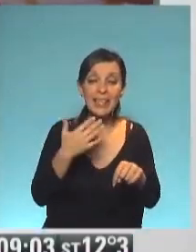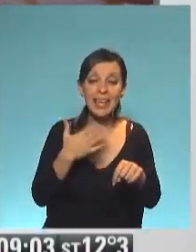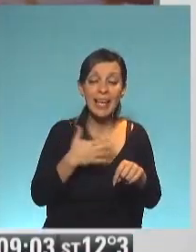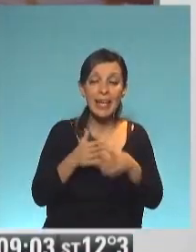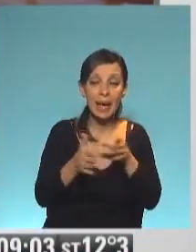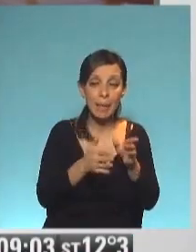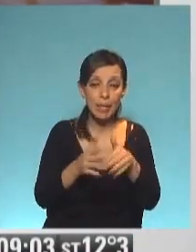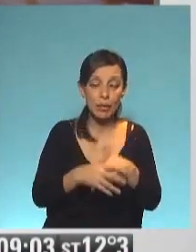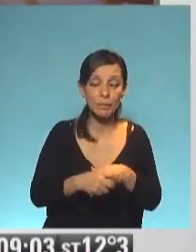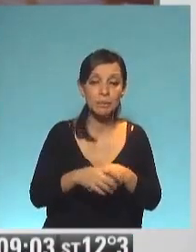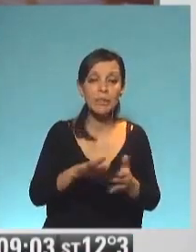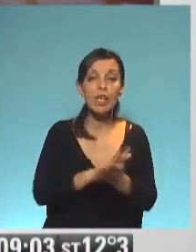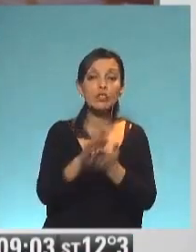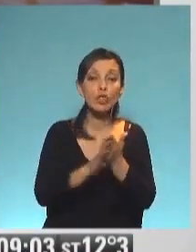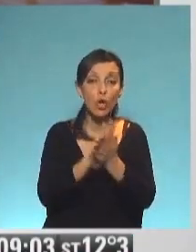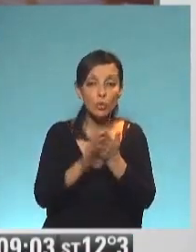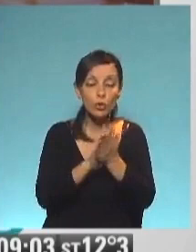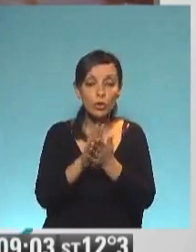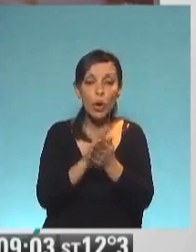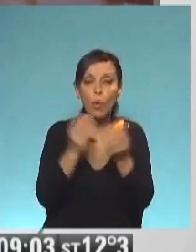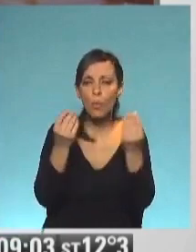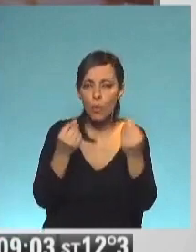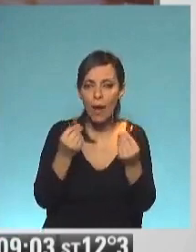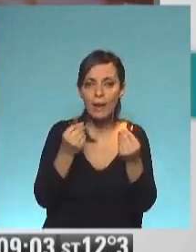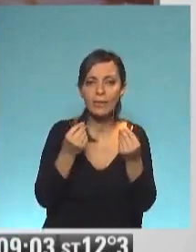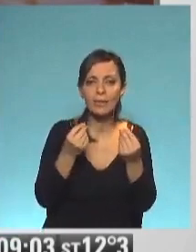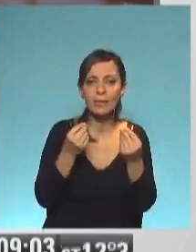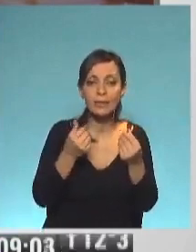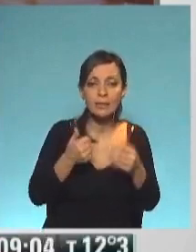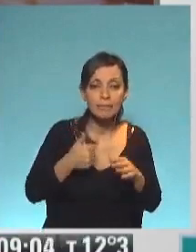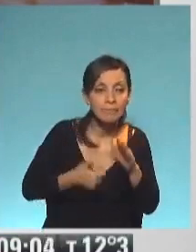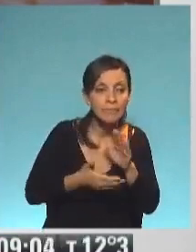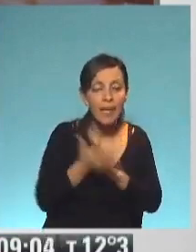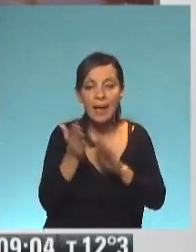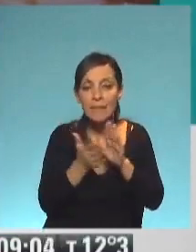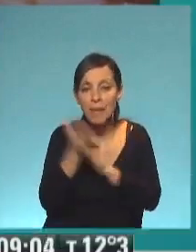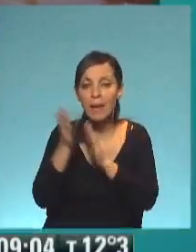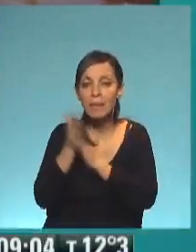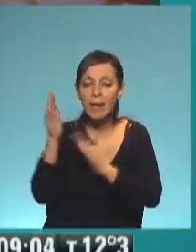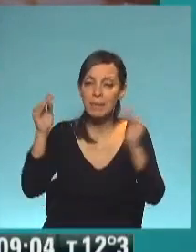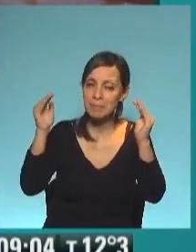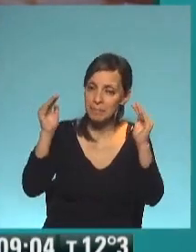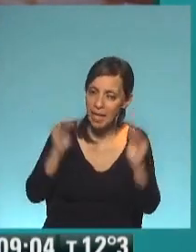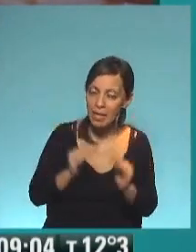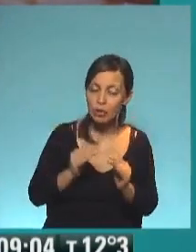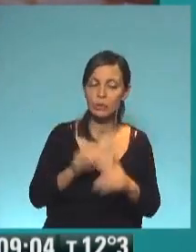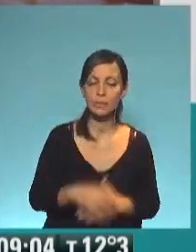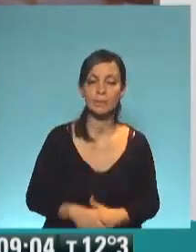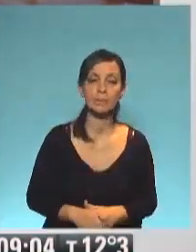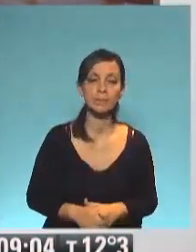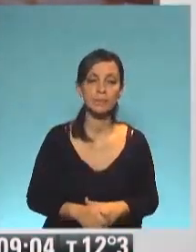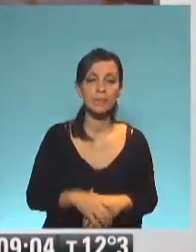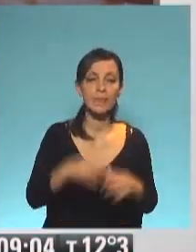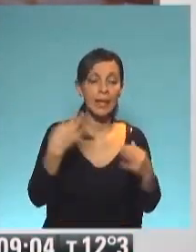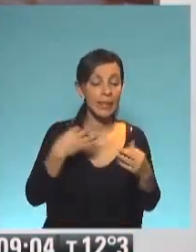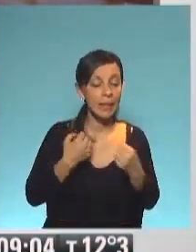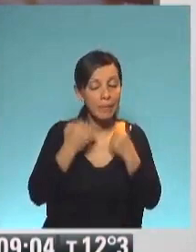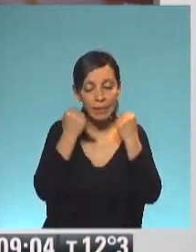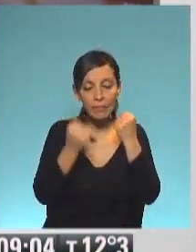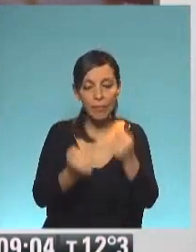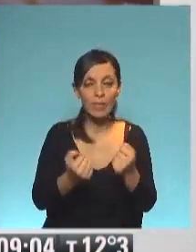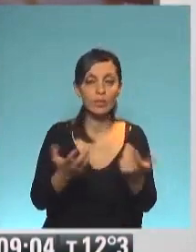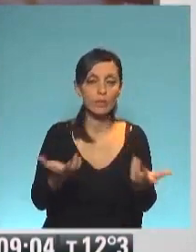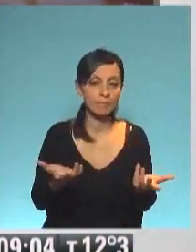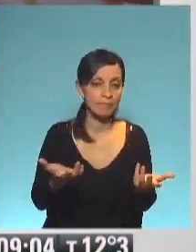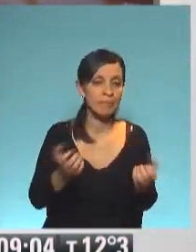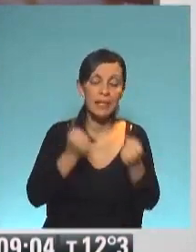está obviamente en minimizar la exposición, todo lo que sea posible, que hay que hacer un esfuerzo, que está claro que ese